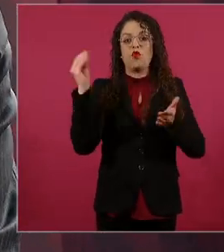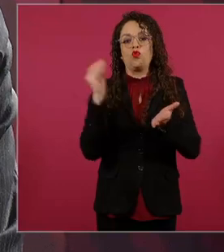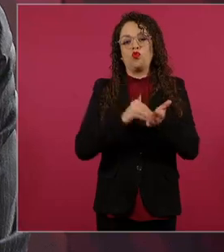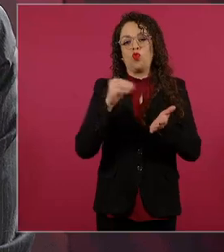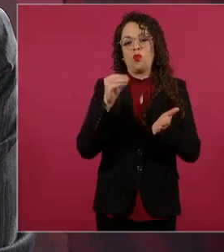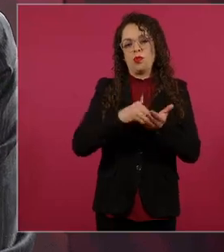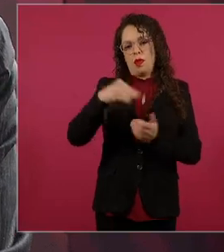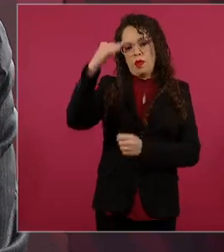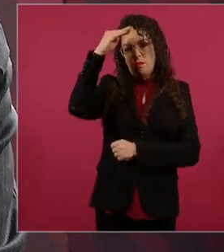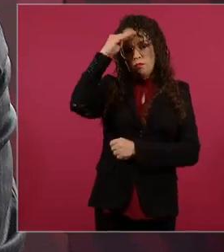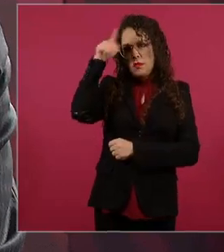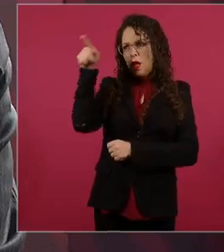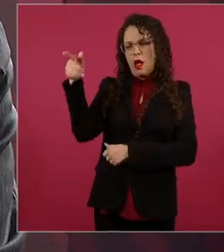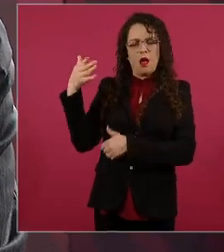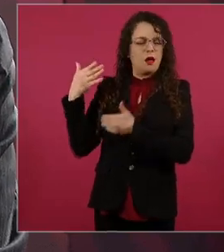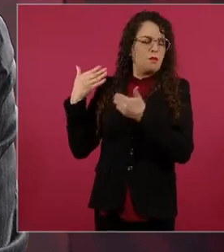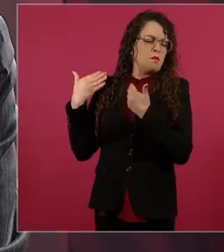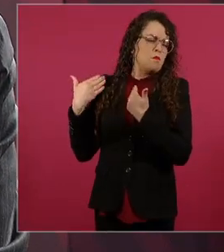gobernante